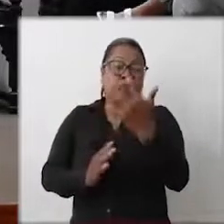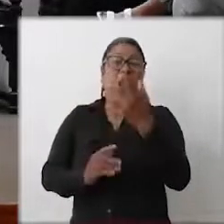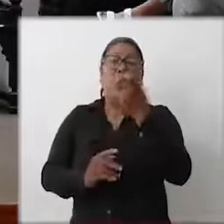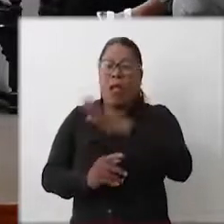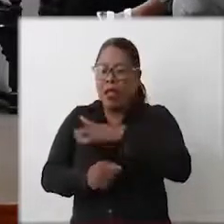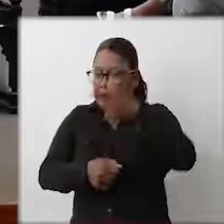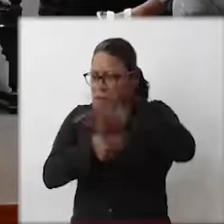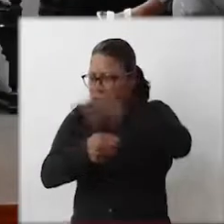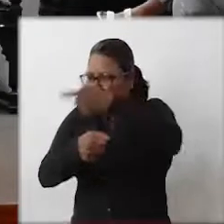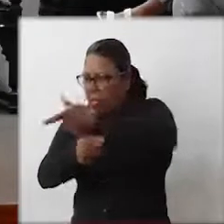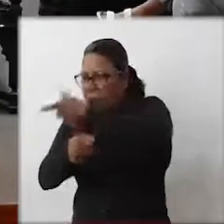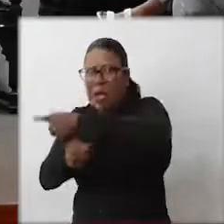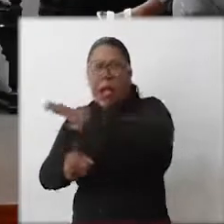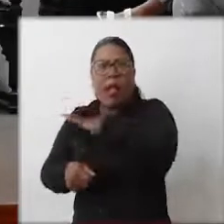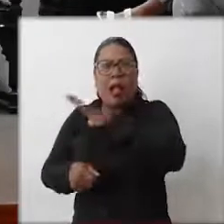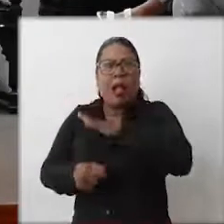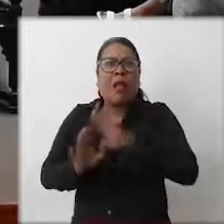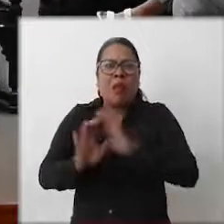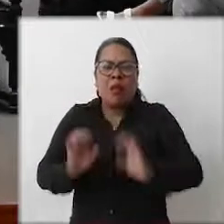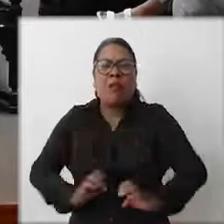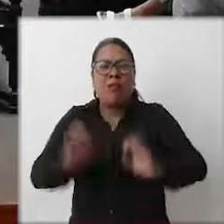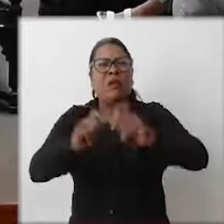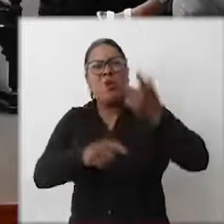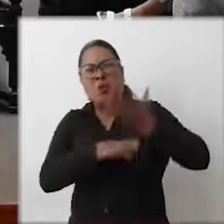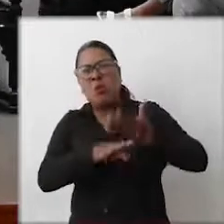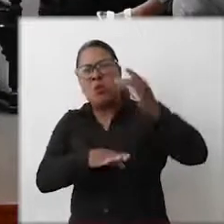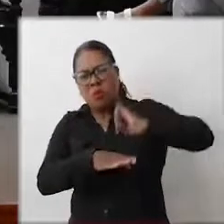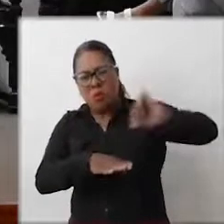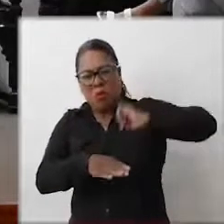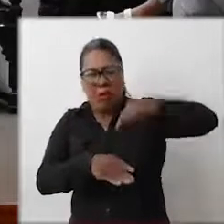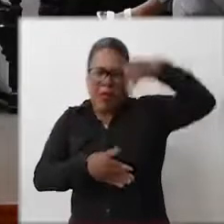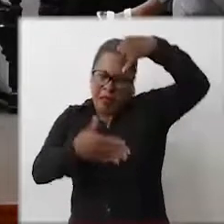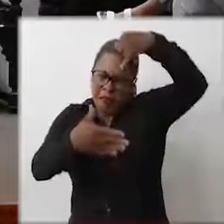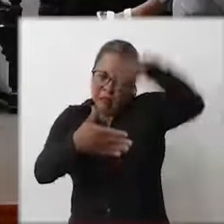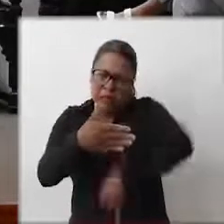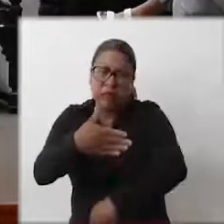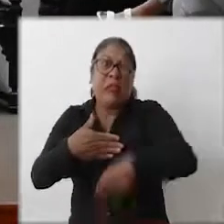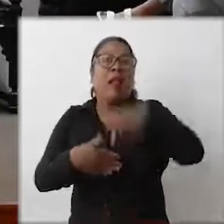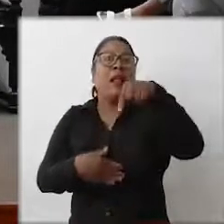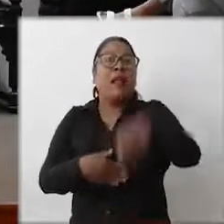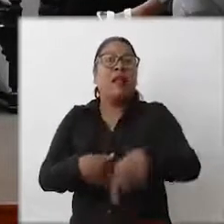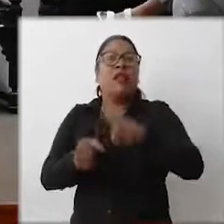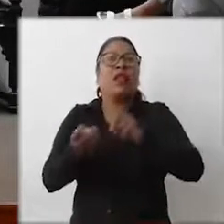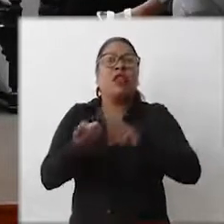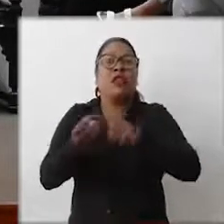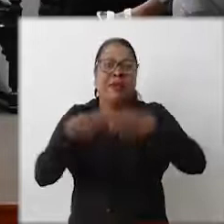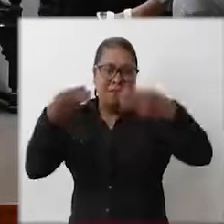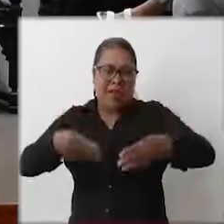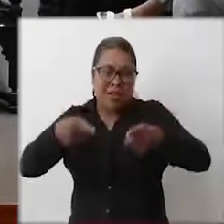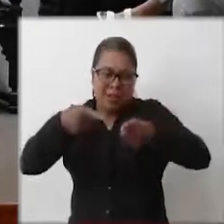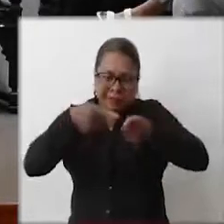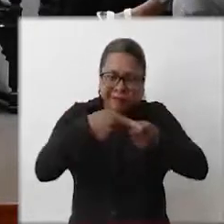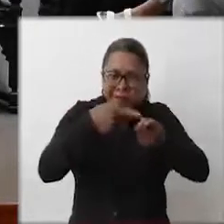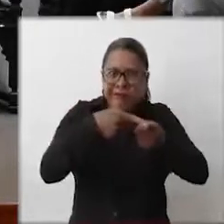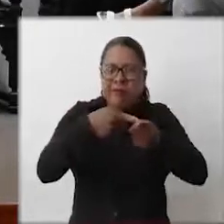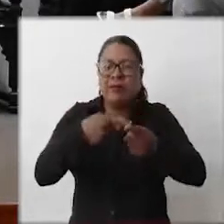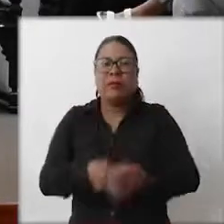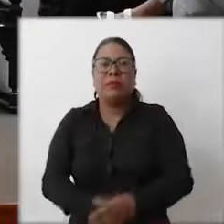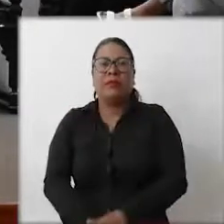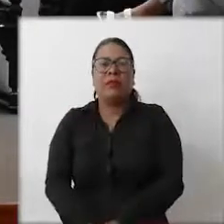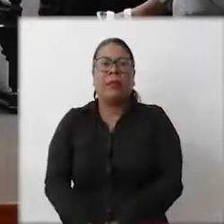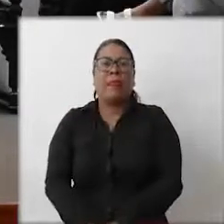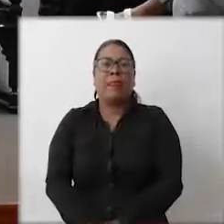ayuntamiento de la ciudad de Oaxaca para construir el mercado, inaugurado el 2 de abril de 1894, con el nombre de